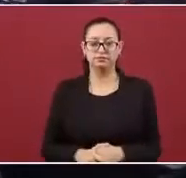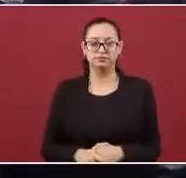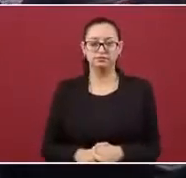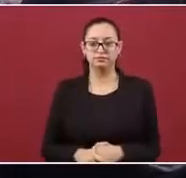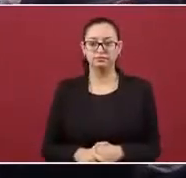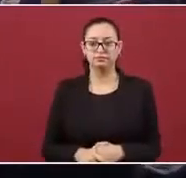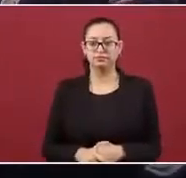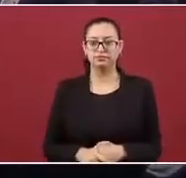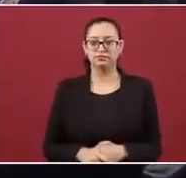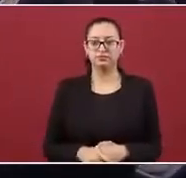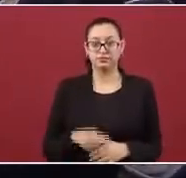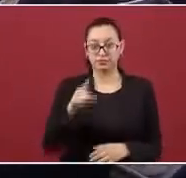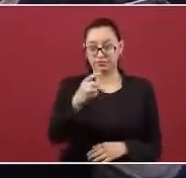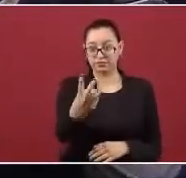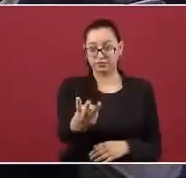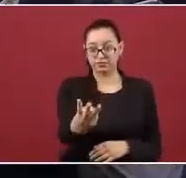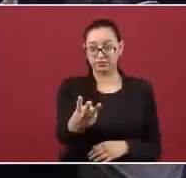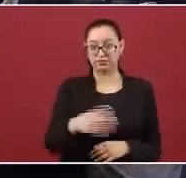Bueno, ustedes tres,